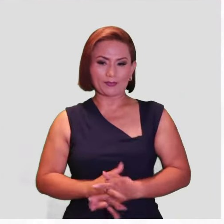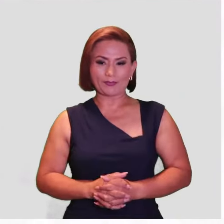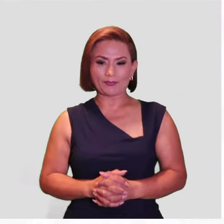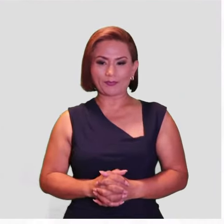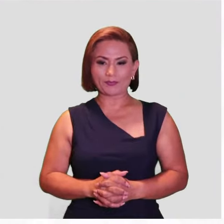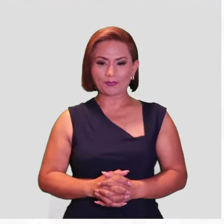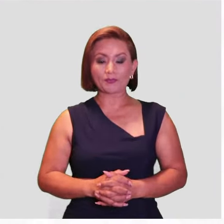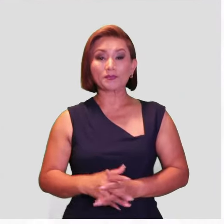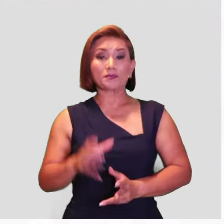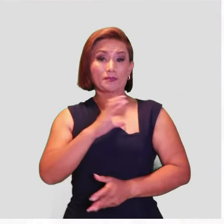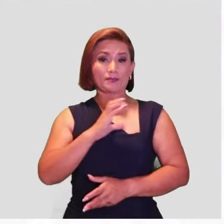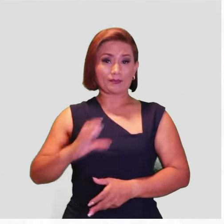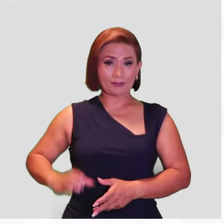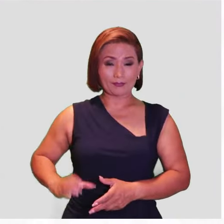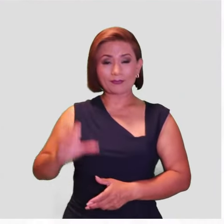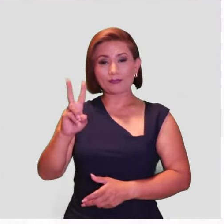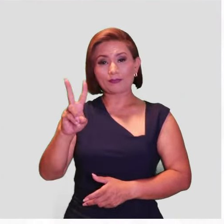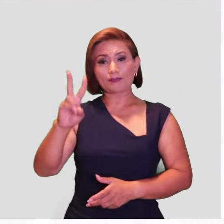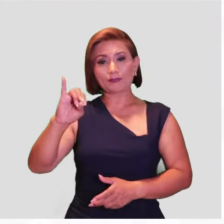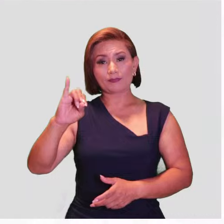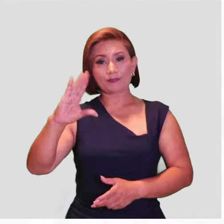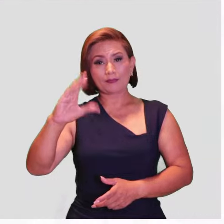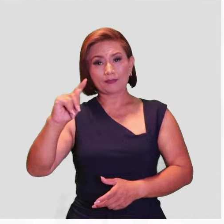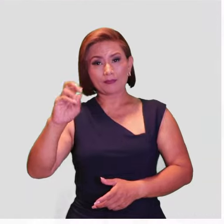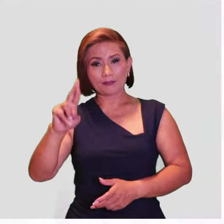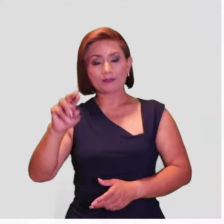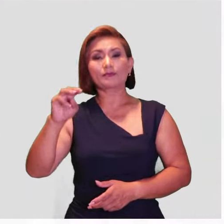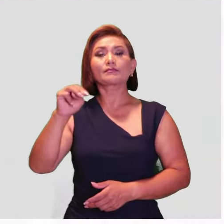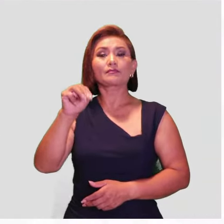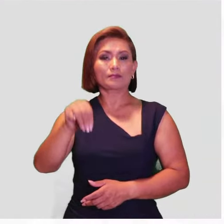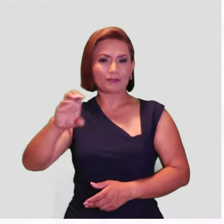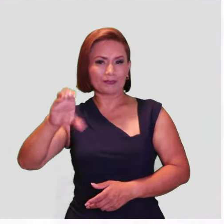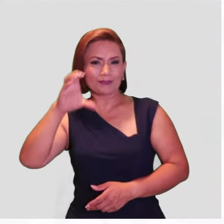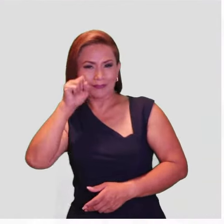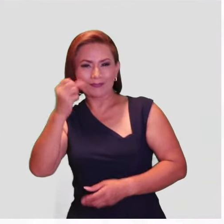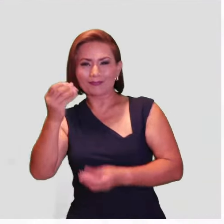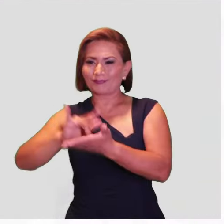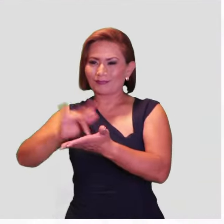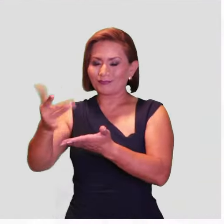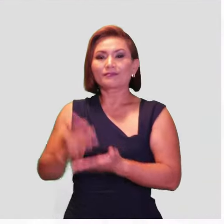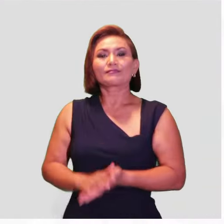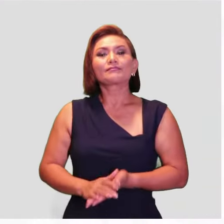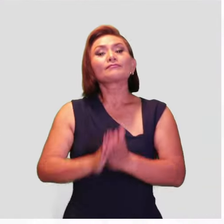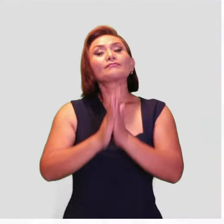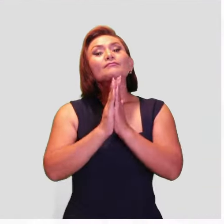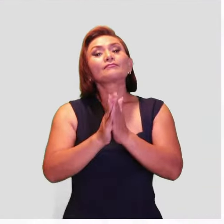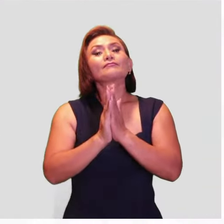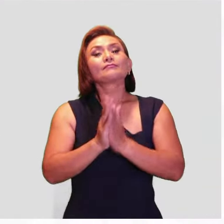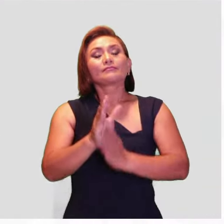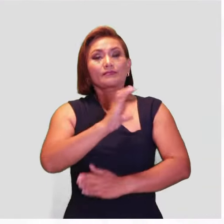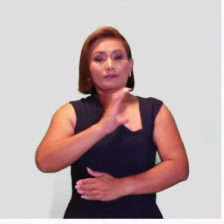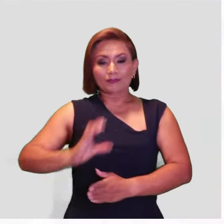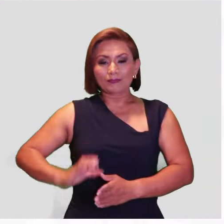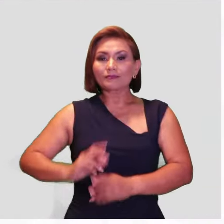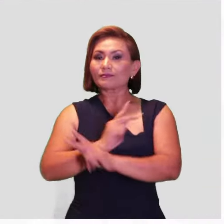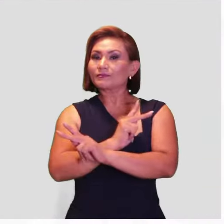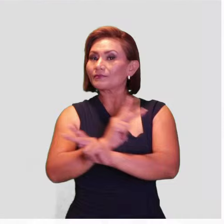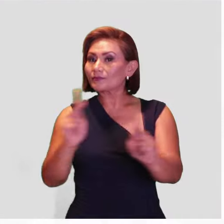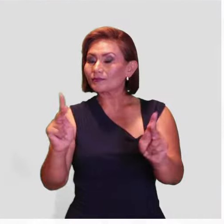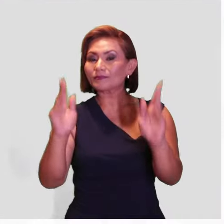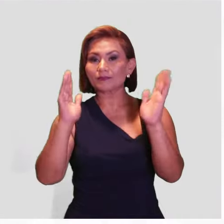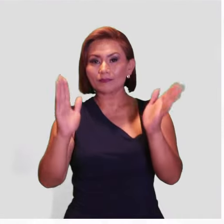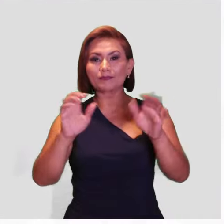Gracias, candidato Víctor Rocha por Movimiento Ciudadano. Los invitamos a todas las candidaturas a que lleven a cabo